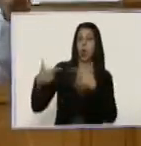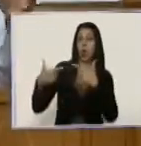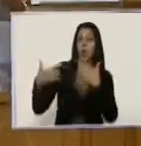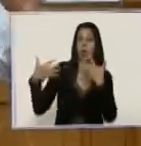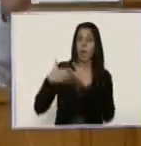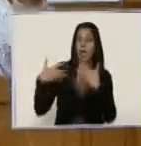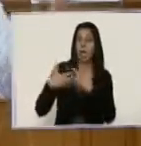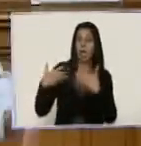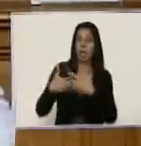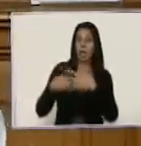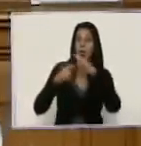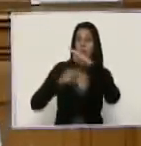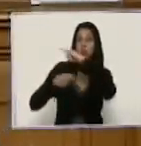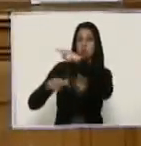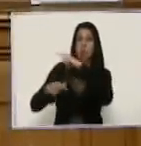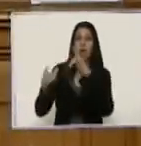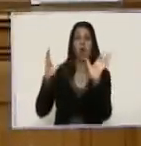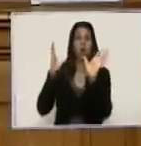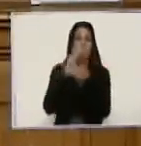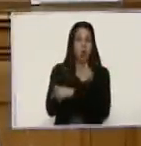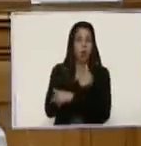armada, directa, militar.